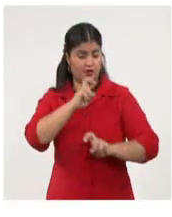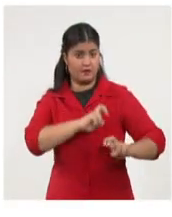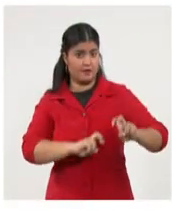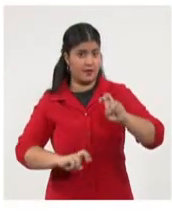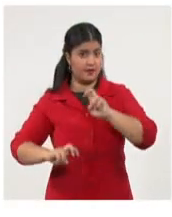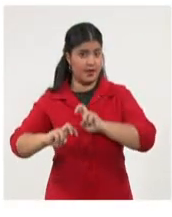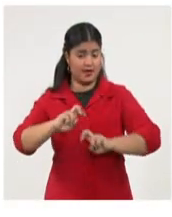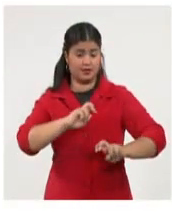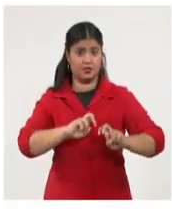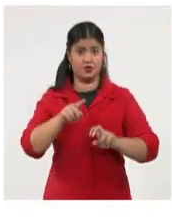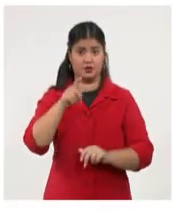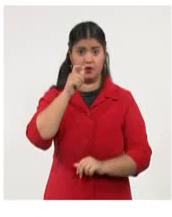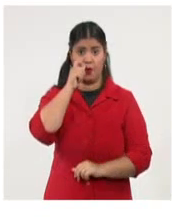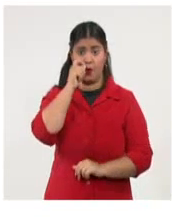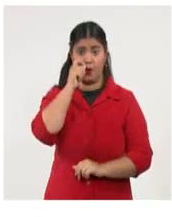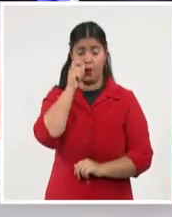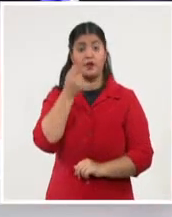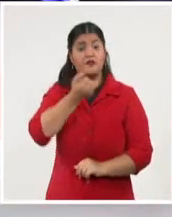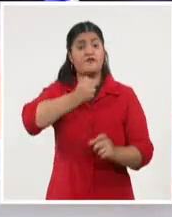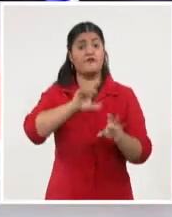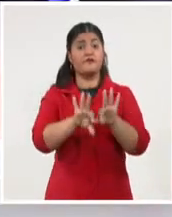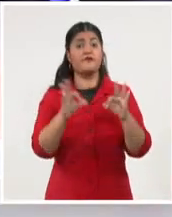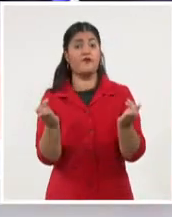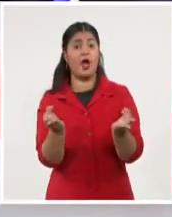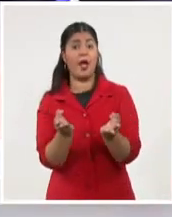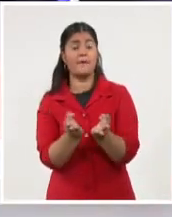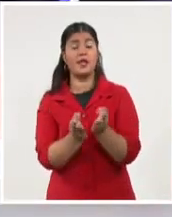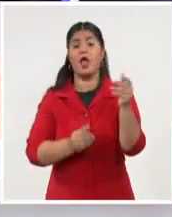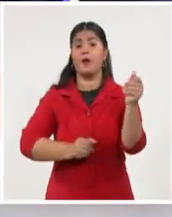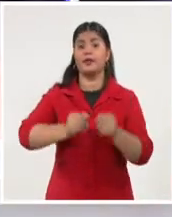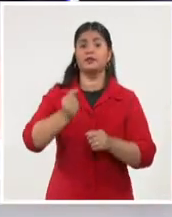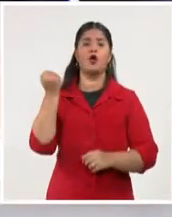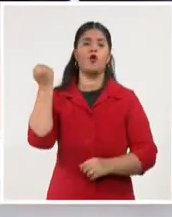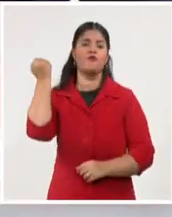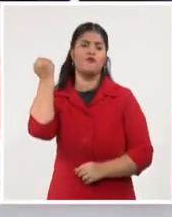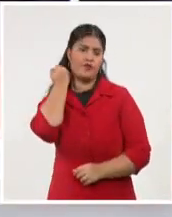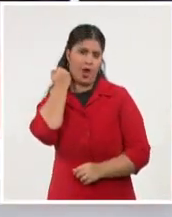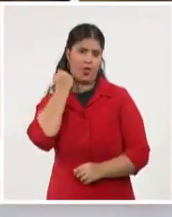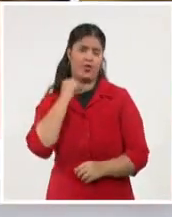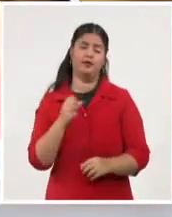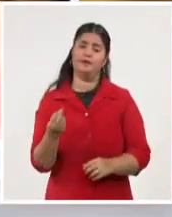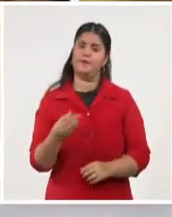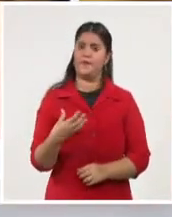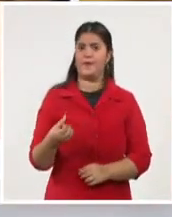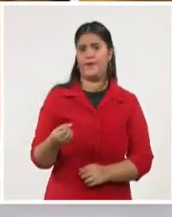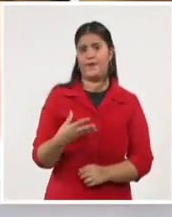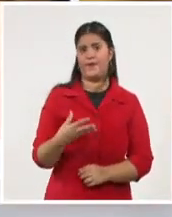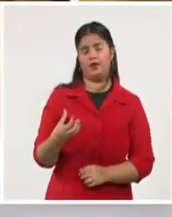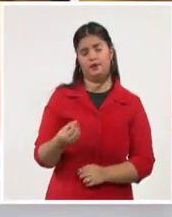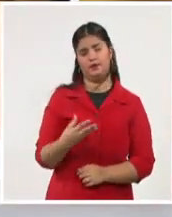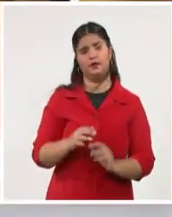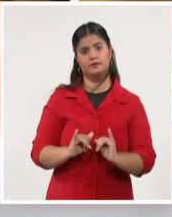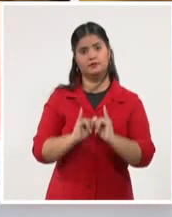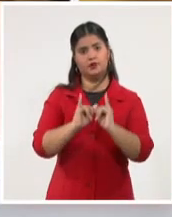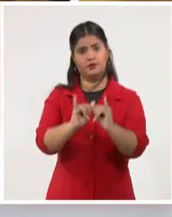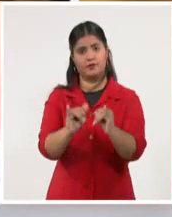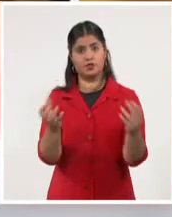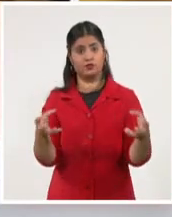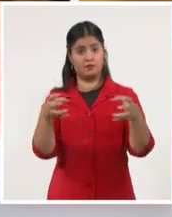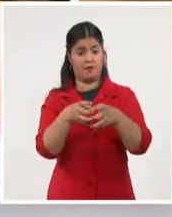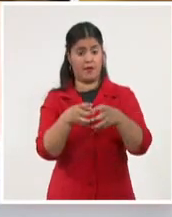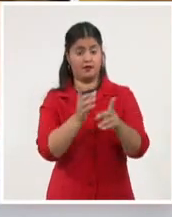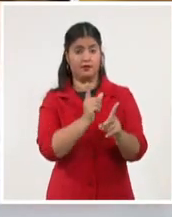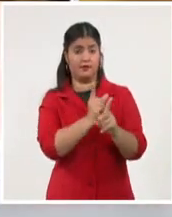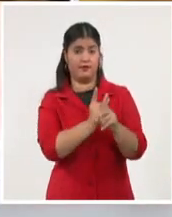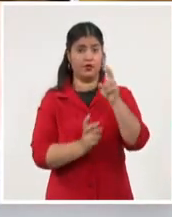del magnate había participado en prácticas fraudulentas o engañosas. Entre los detalles de la pesquisa se